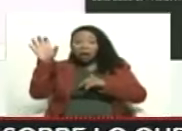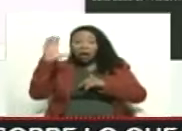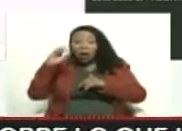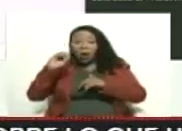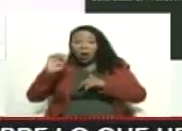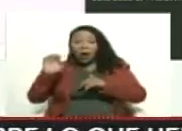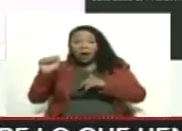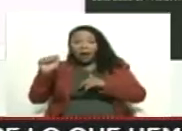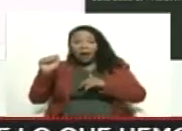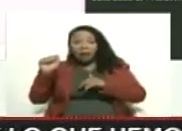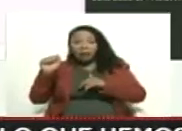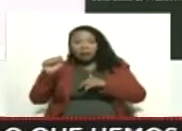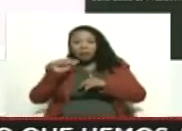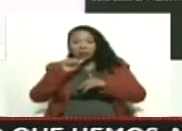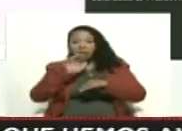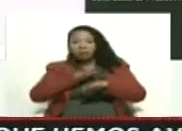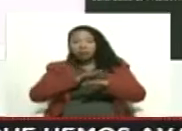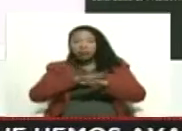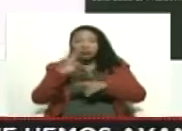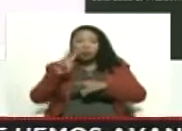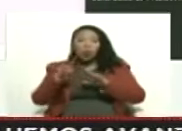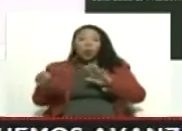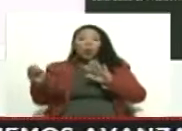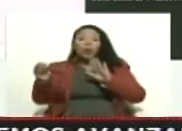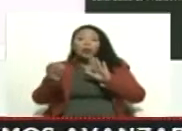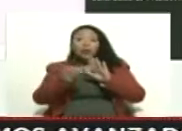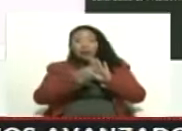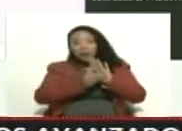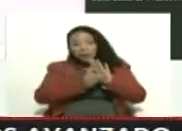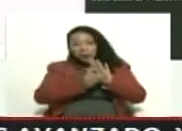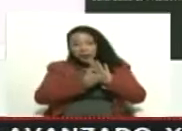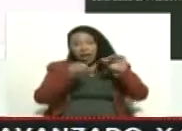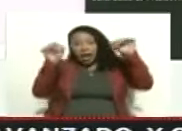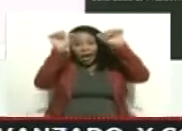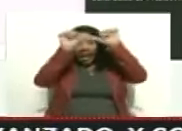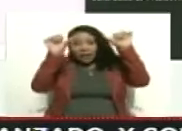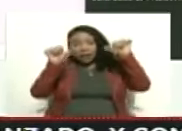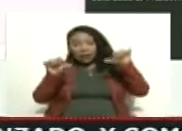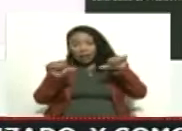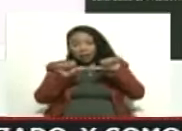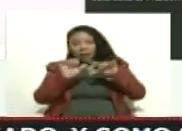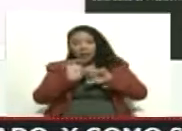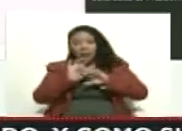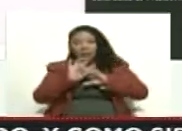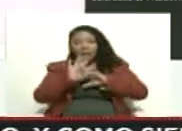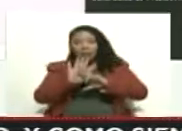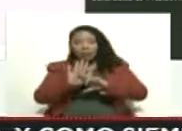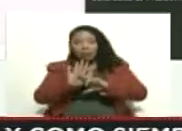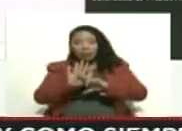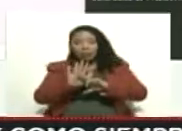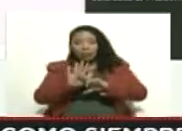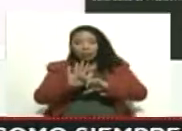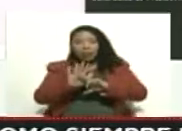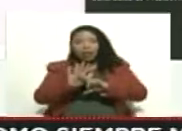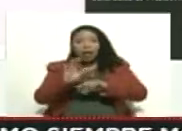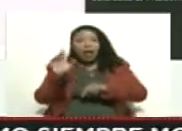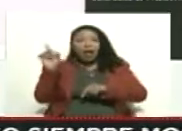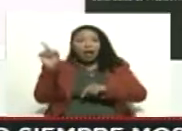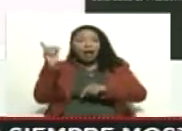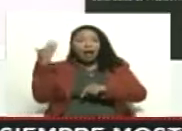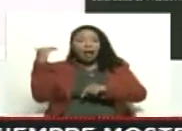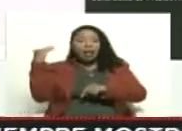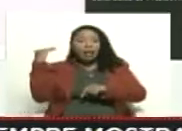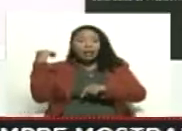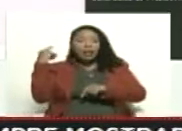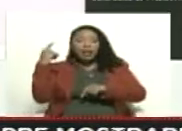oea aban que Venezuela debería Volver al sistema representativo en la oea esta